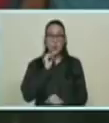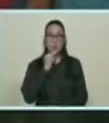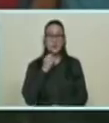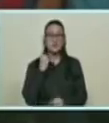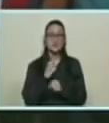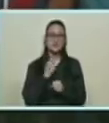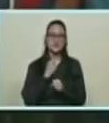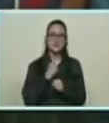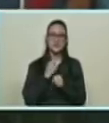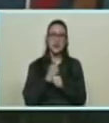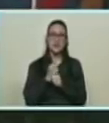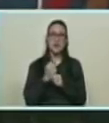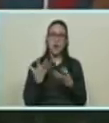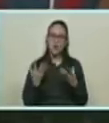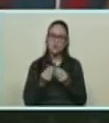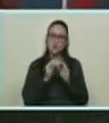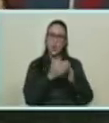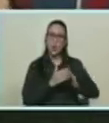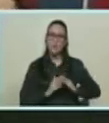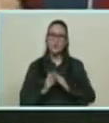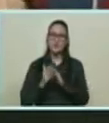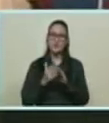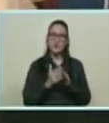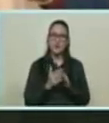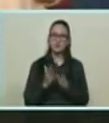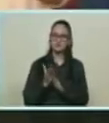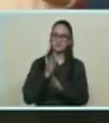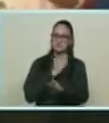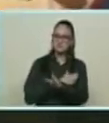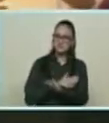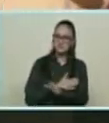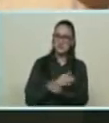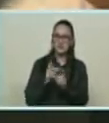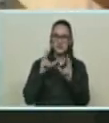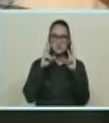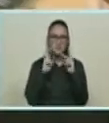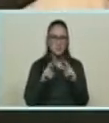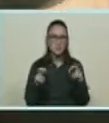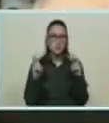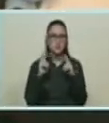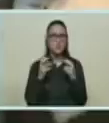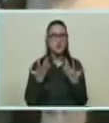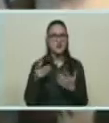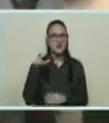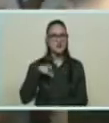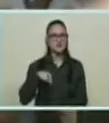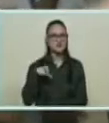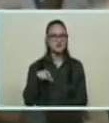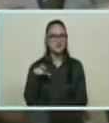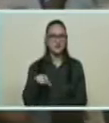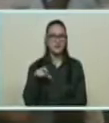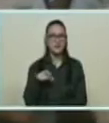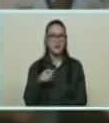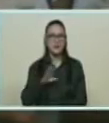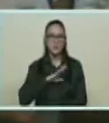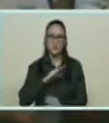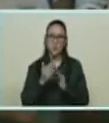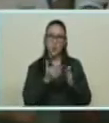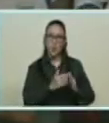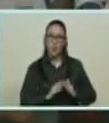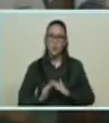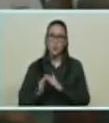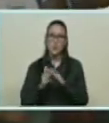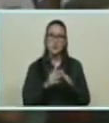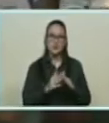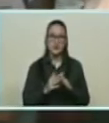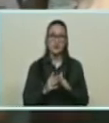trabajo con la comunidad, una asamblea previa, un diagnóstico de las necesidades de la comunidad,